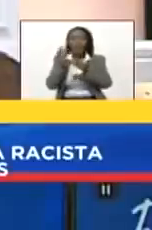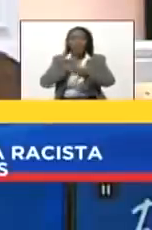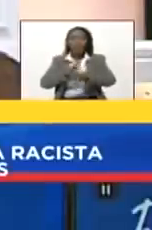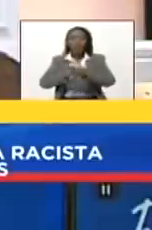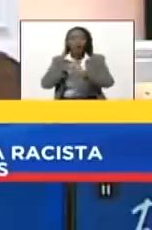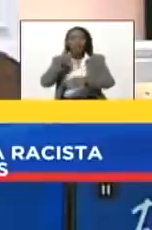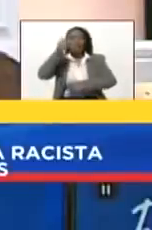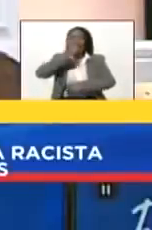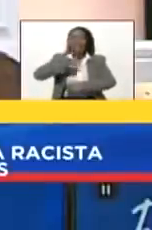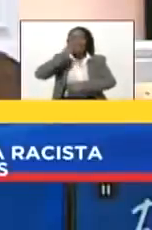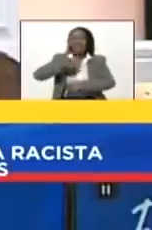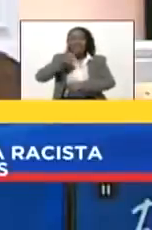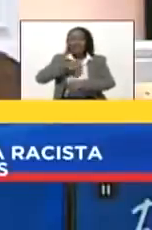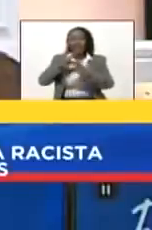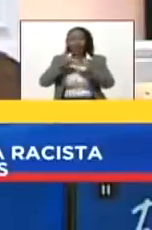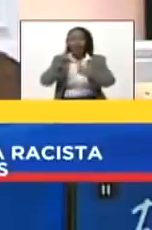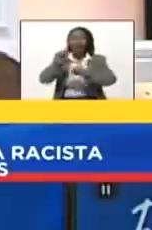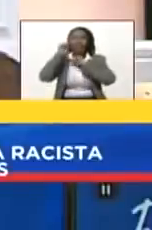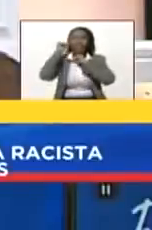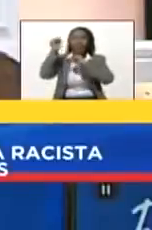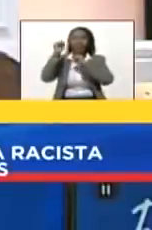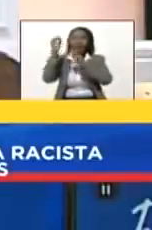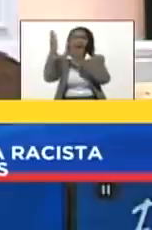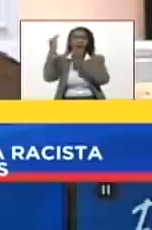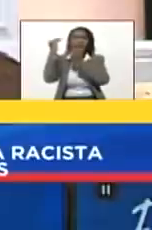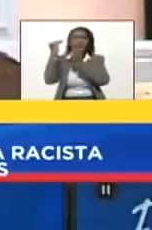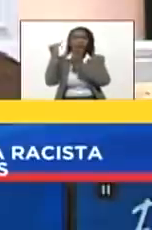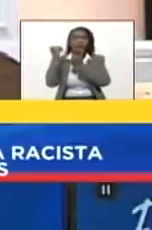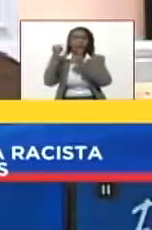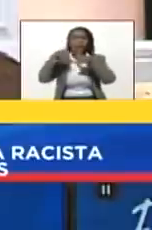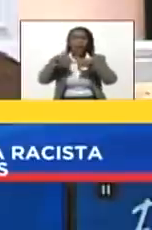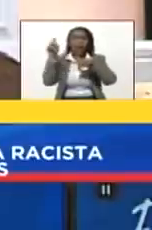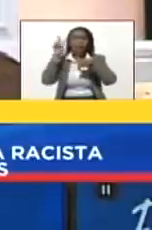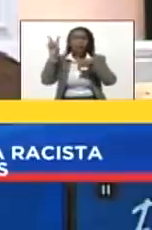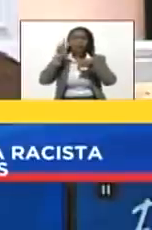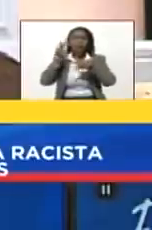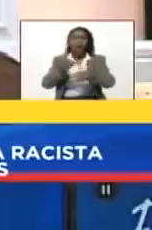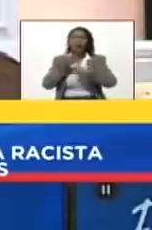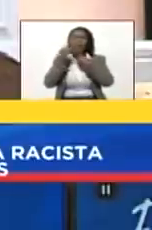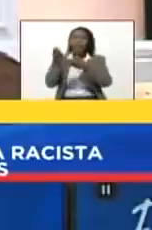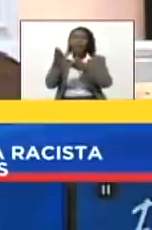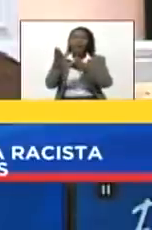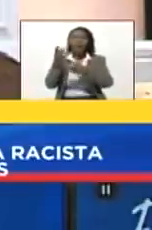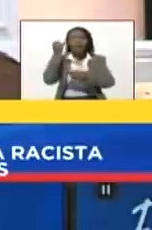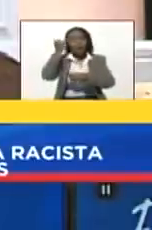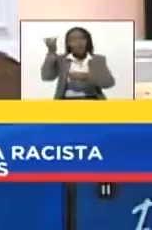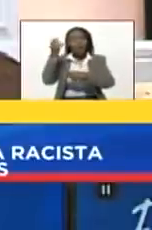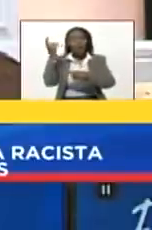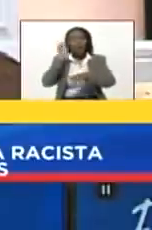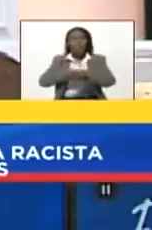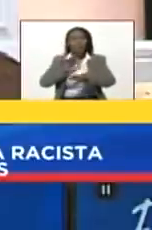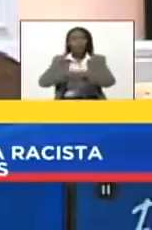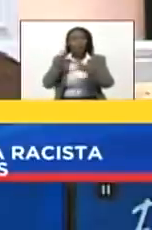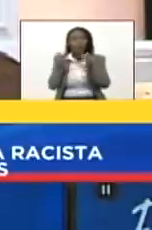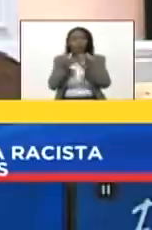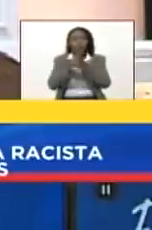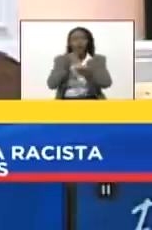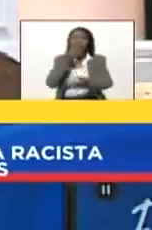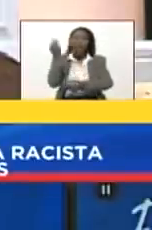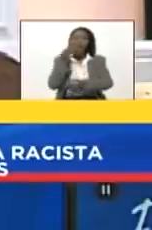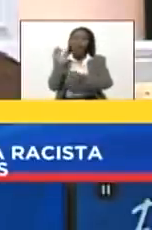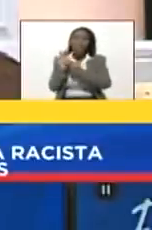de la resistencia, de la victoria y de la esperanza desde Venezuela, y dar un aporte, una comisión por la